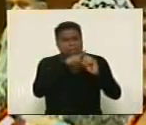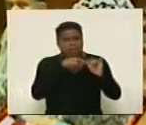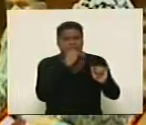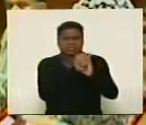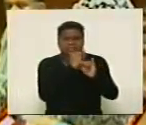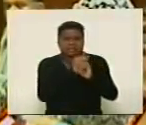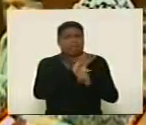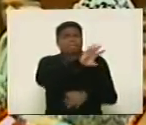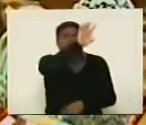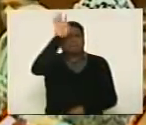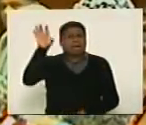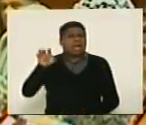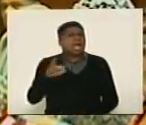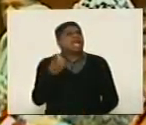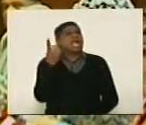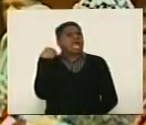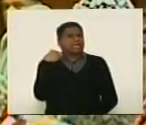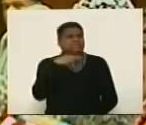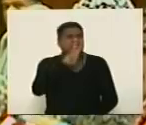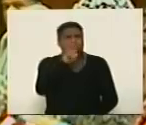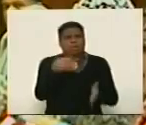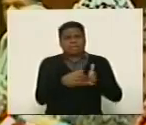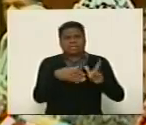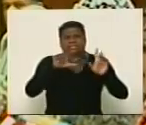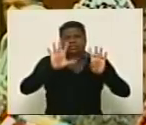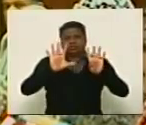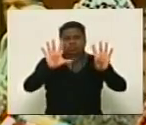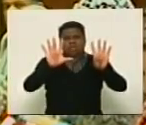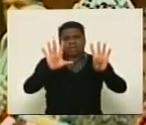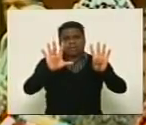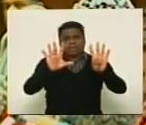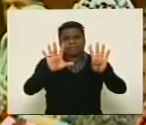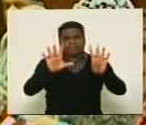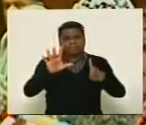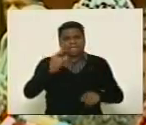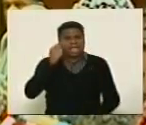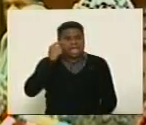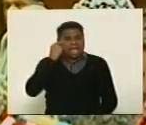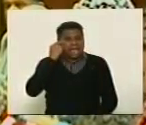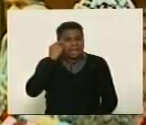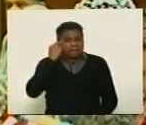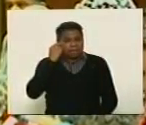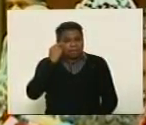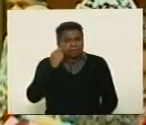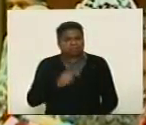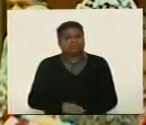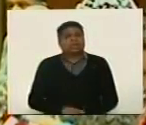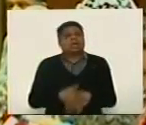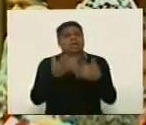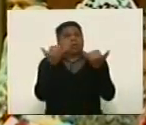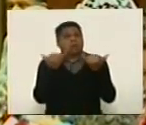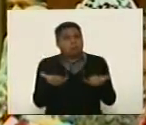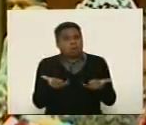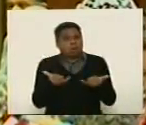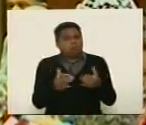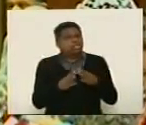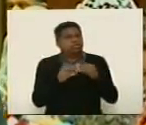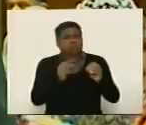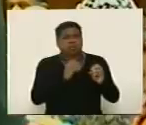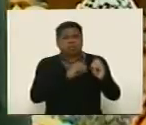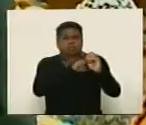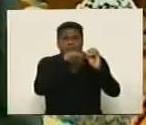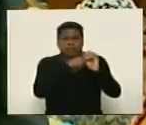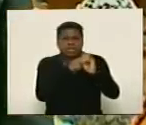2009 en Japón se dio la primera experiencia de la criptomoneda, el Bitcoin, hoy una de las que más circulan en el